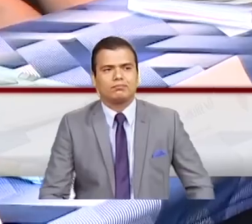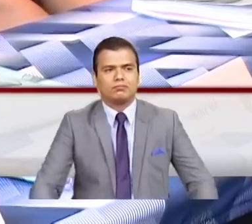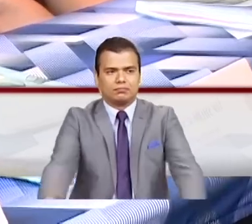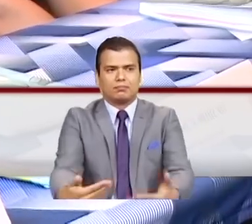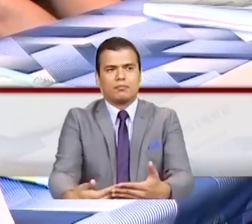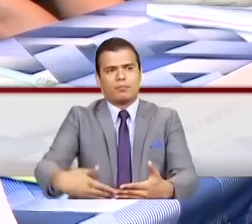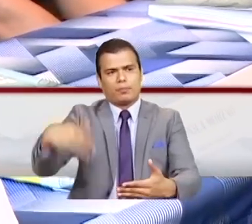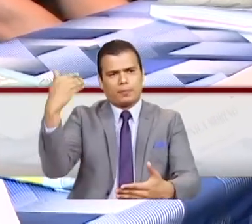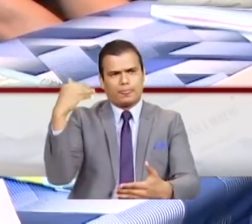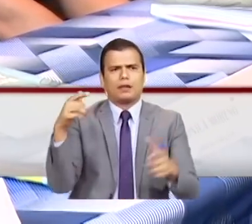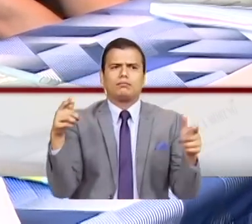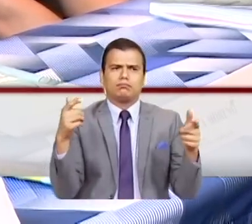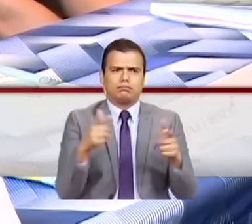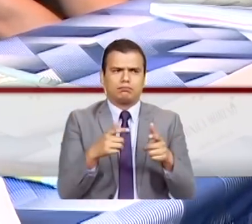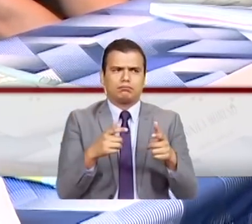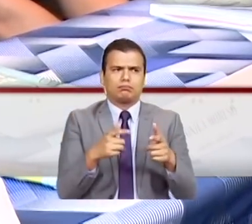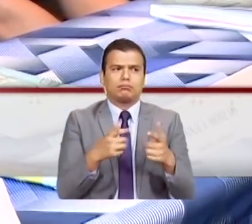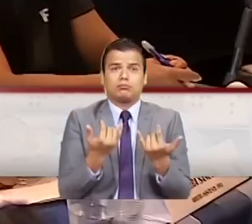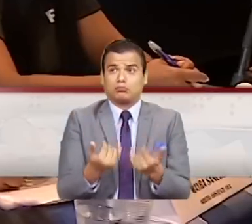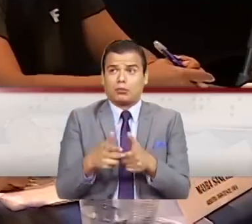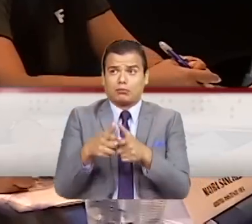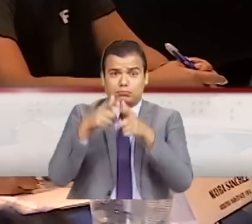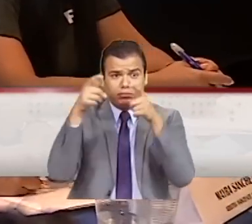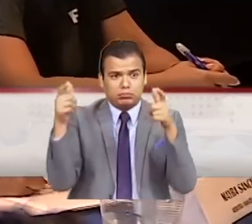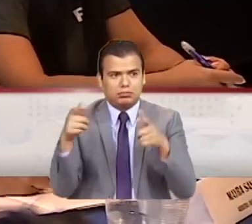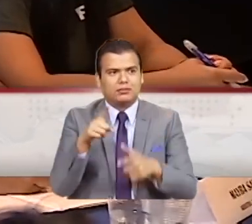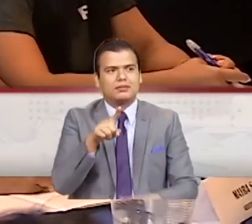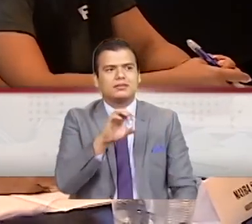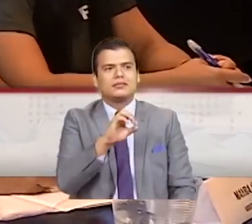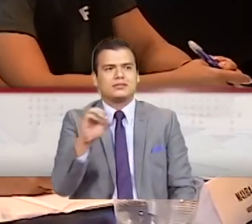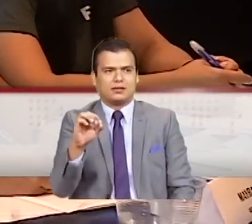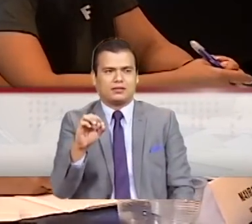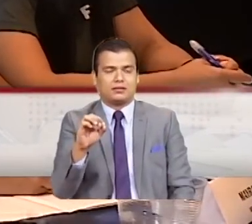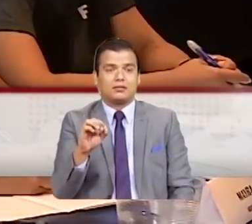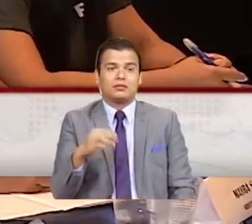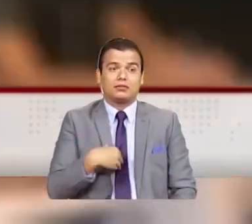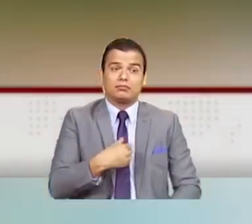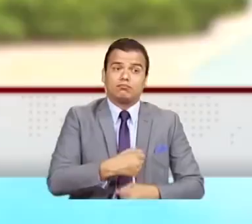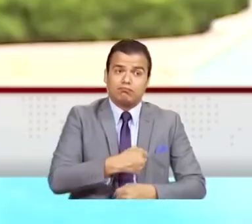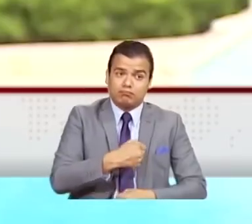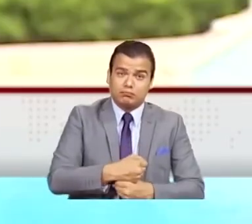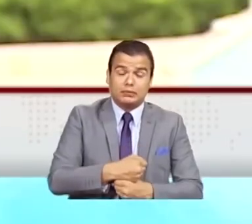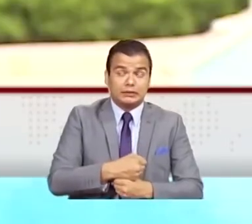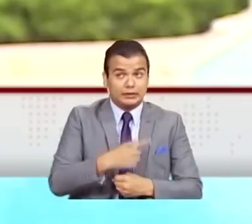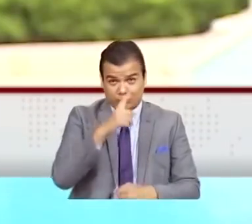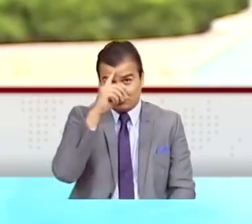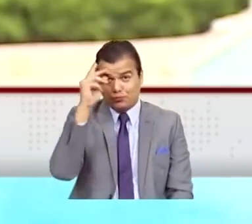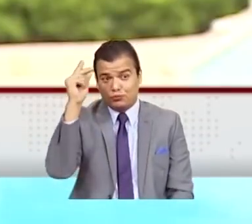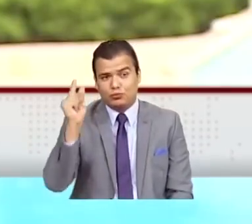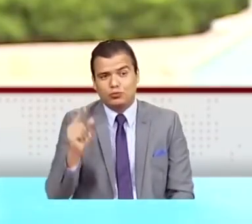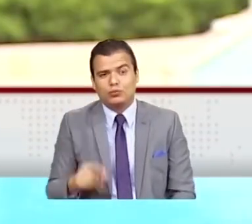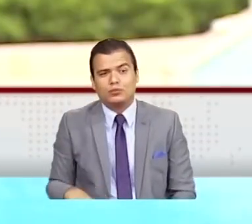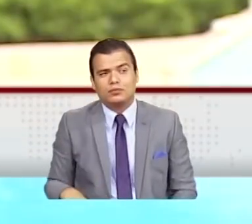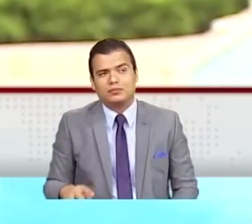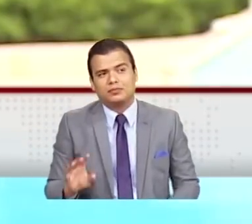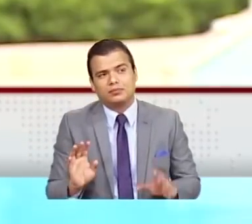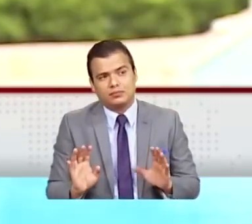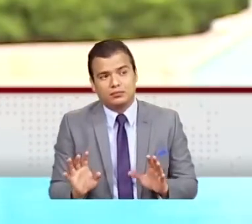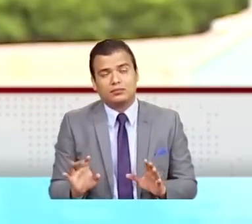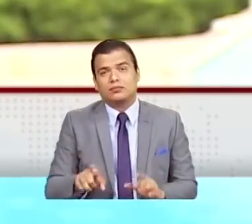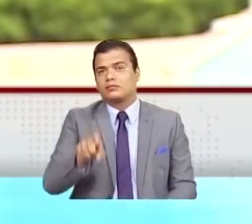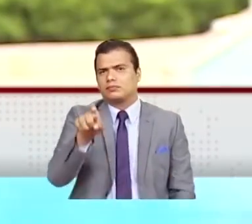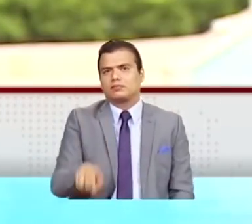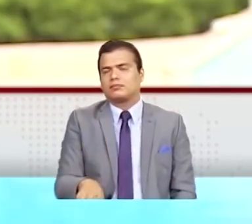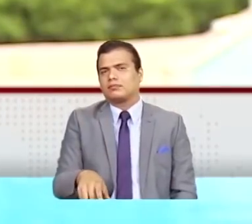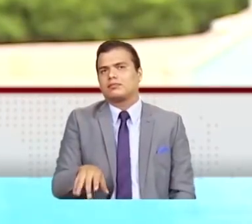Antes habíamos pocas, ahorita ya vamos en 100 árbitras. Tenemos más trabajo, lógicamente